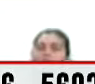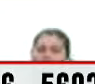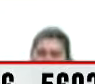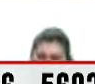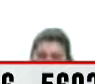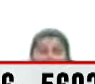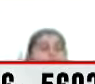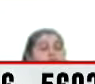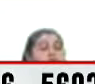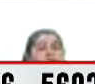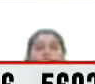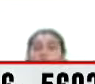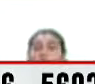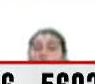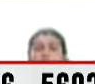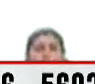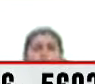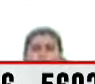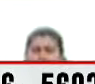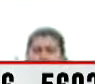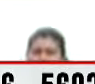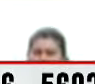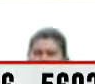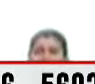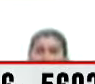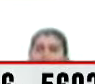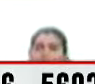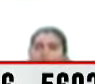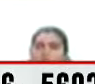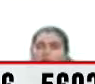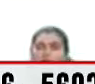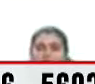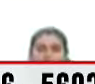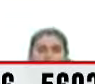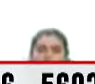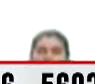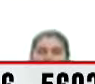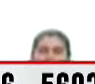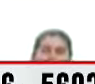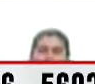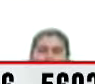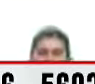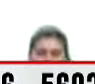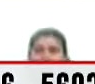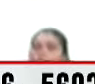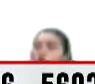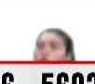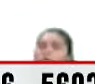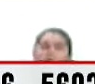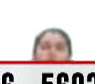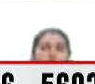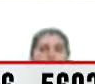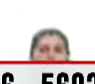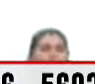que le renuncian funcionarios en masa pero todavía tienen 1.800 cargos jerárquicos por ocupar, a los que corren a comprar aviones pero prefieren